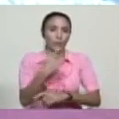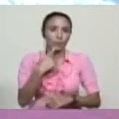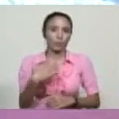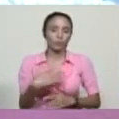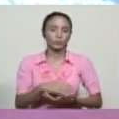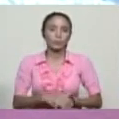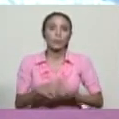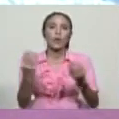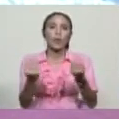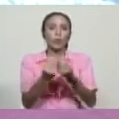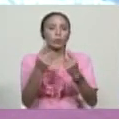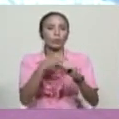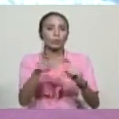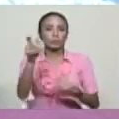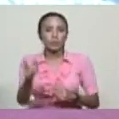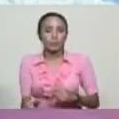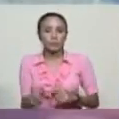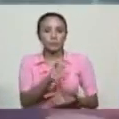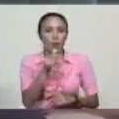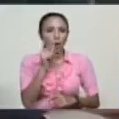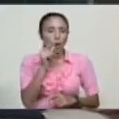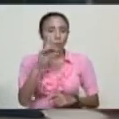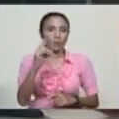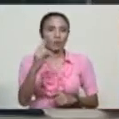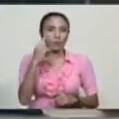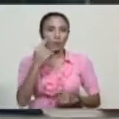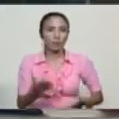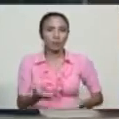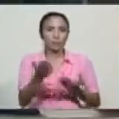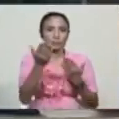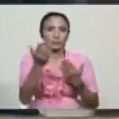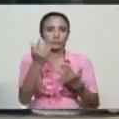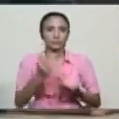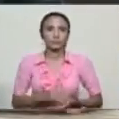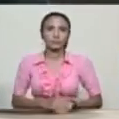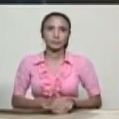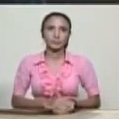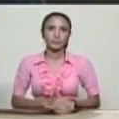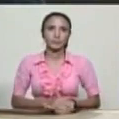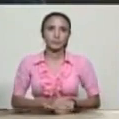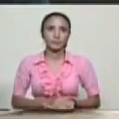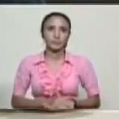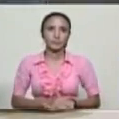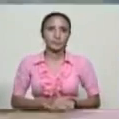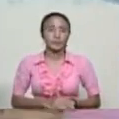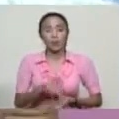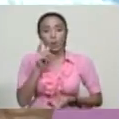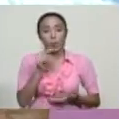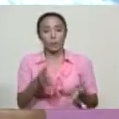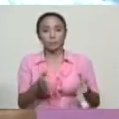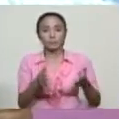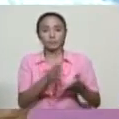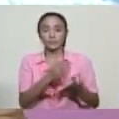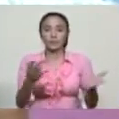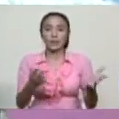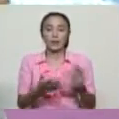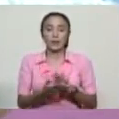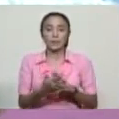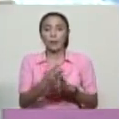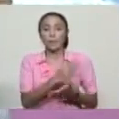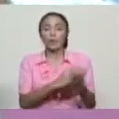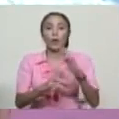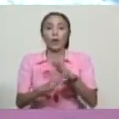con nosotros el compatriota boliviano Juan José Bautista, quien ha sido ganador en Venezuela, señor presidente, del